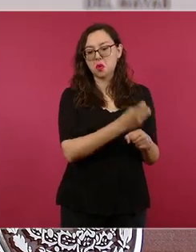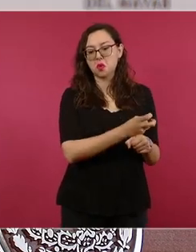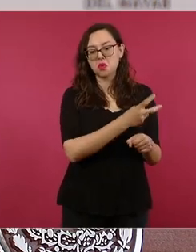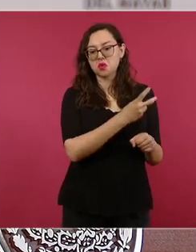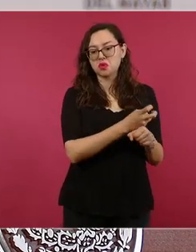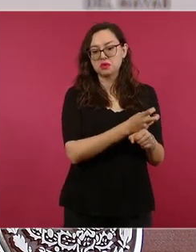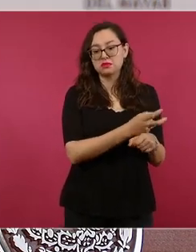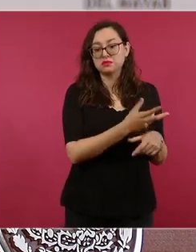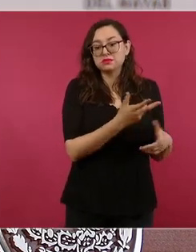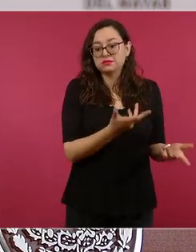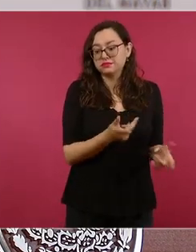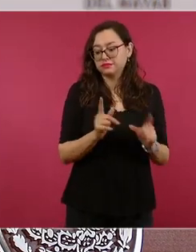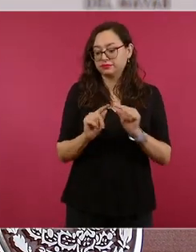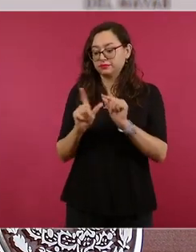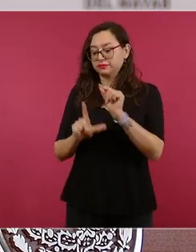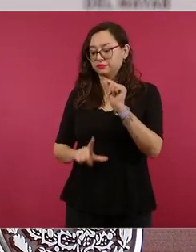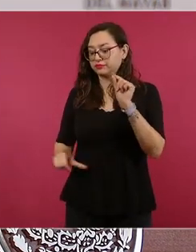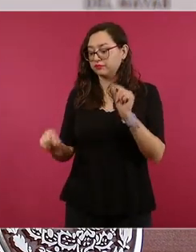comidas